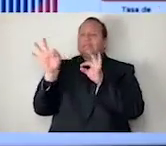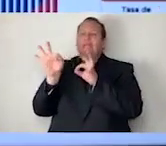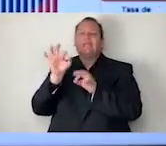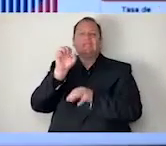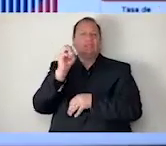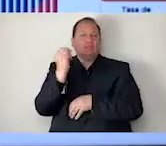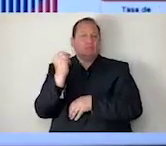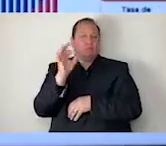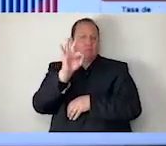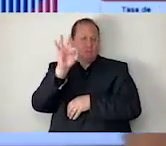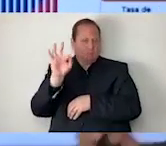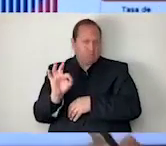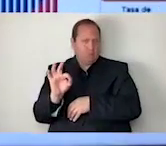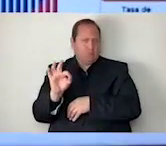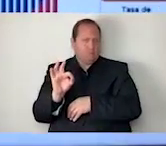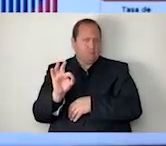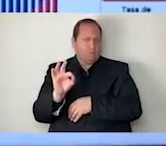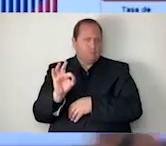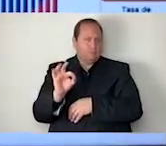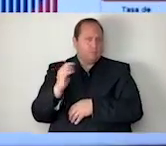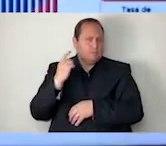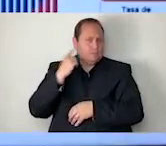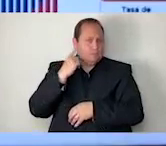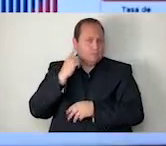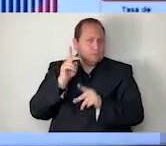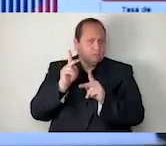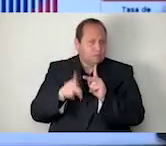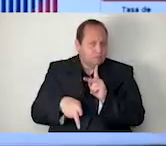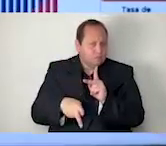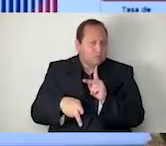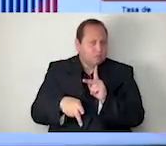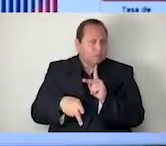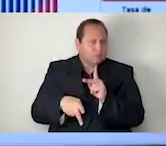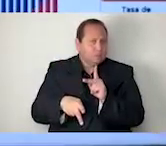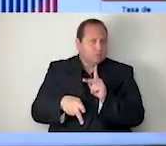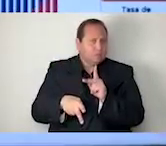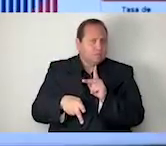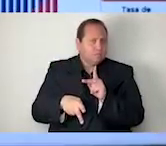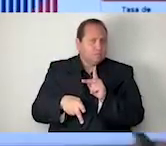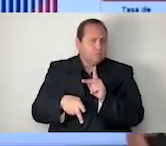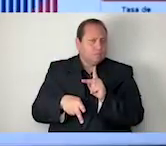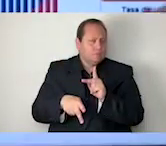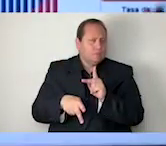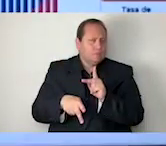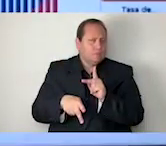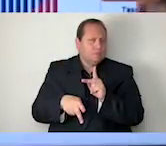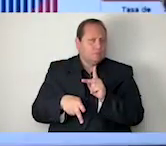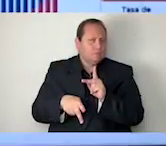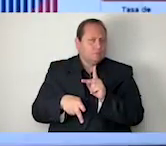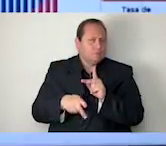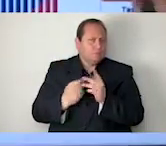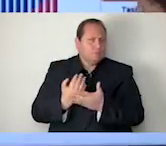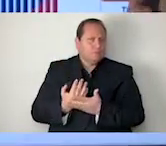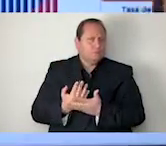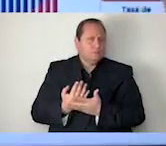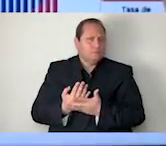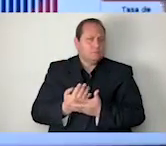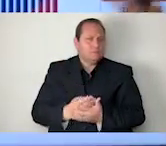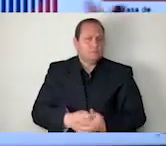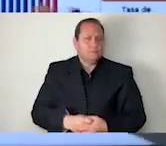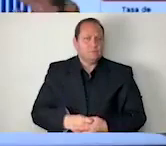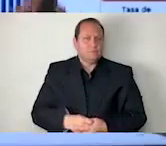el 69 por ciento de ellos en los últimos 14 días tienen este agente patógeno que